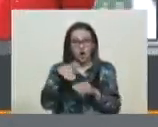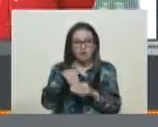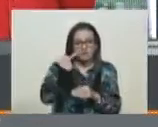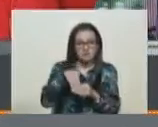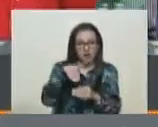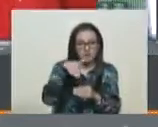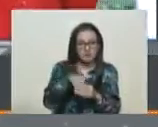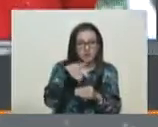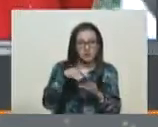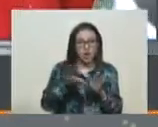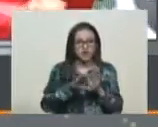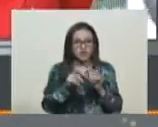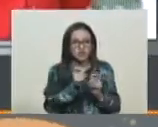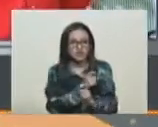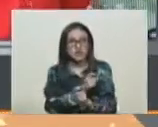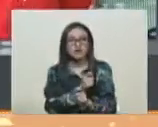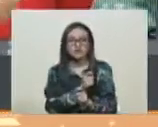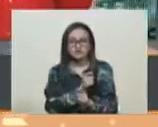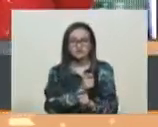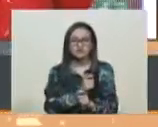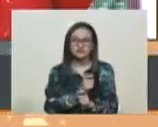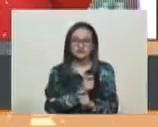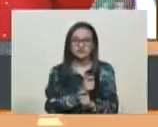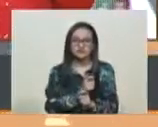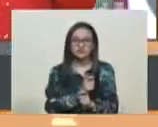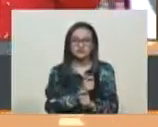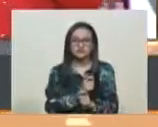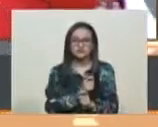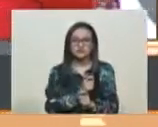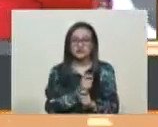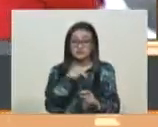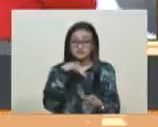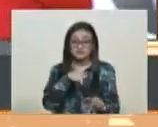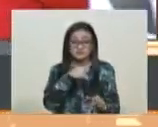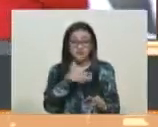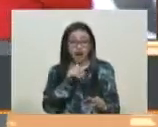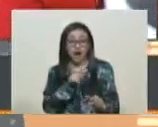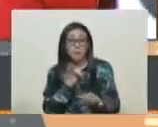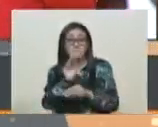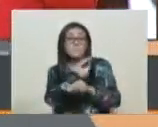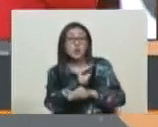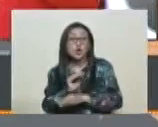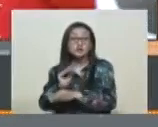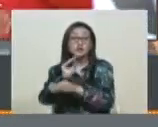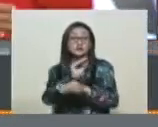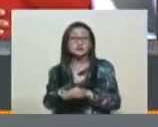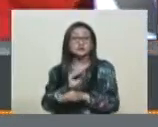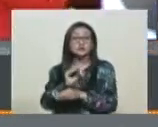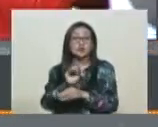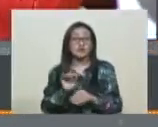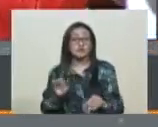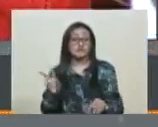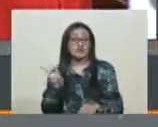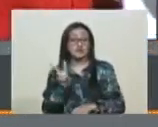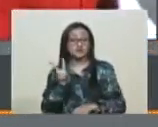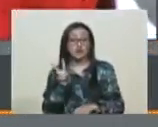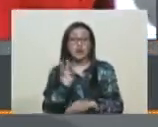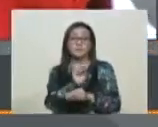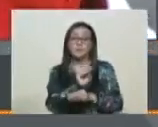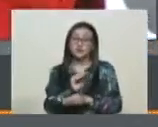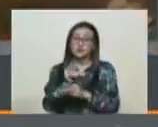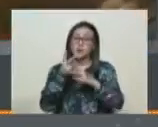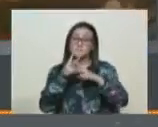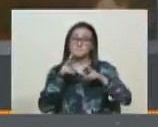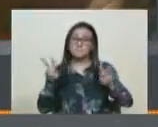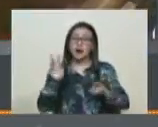donde está activado la protección de Venezuela, la protección de la paz, la